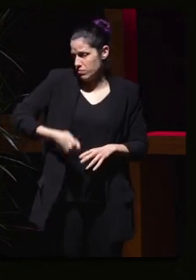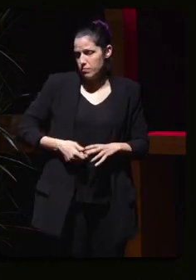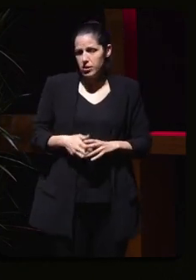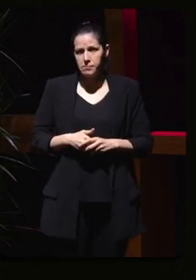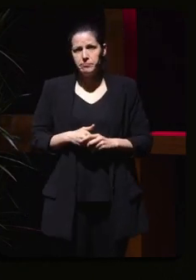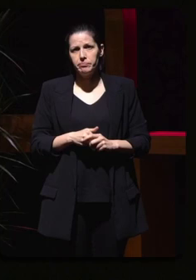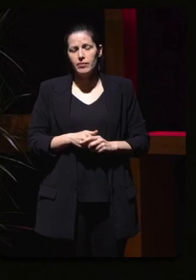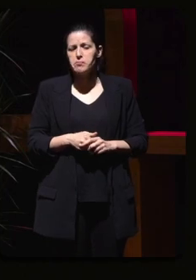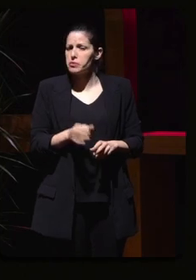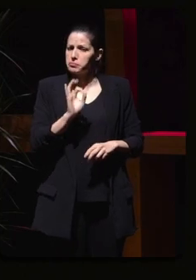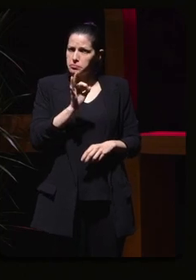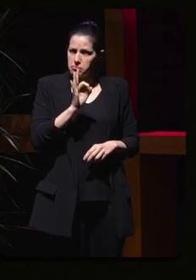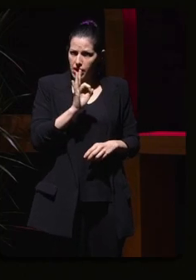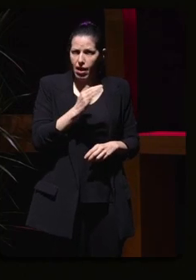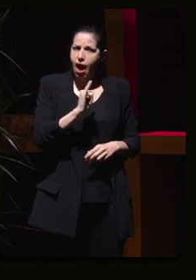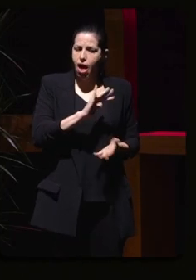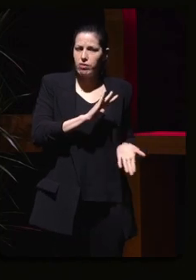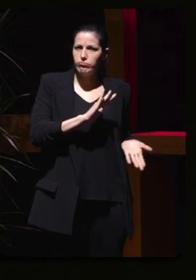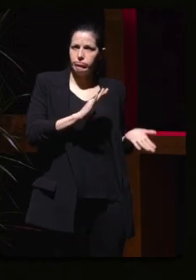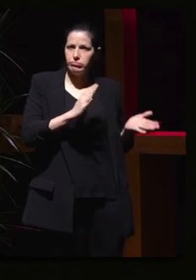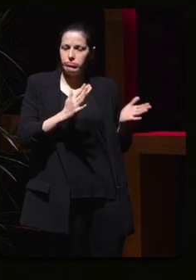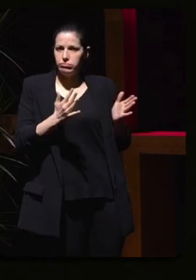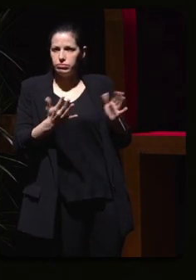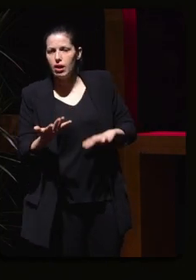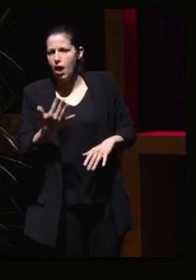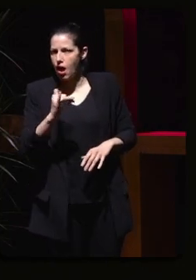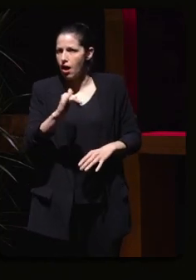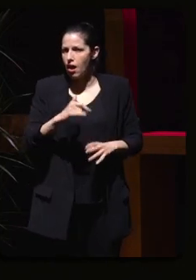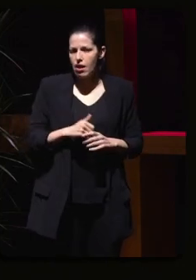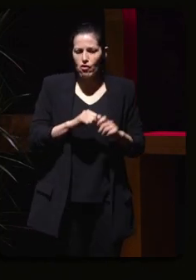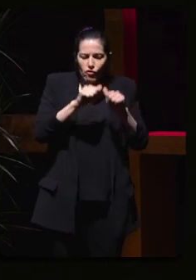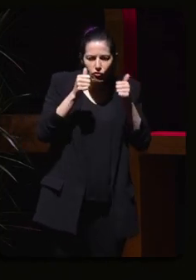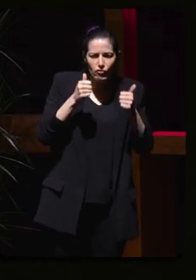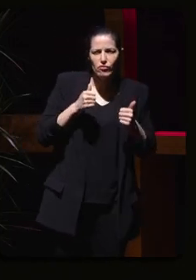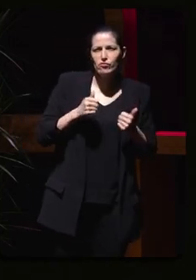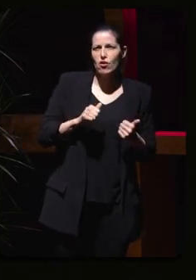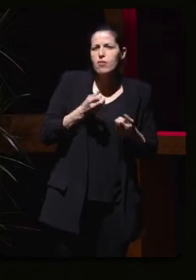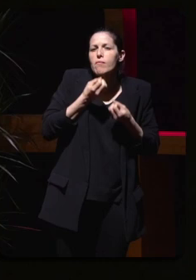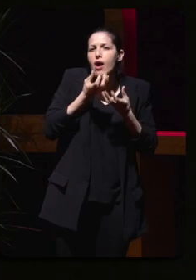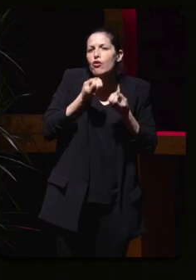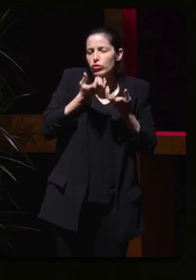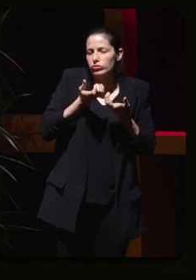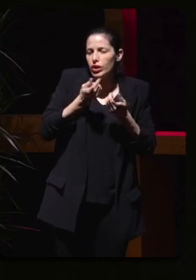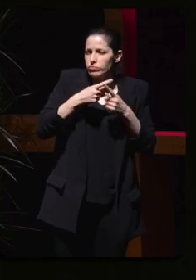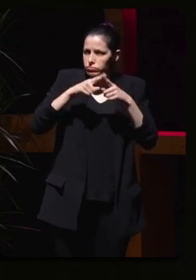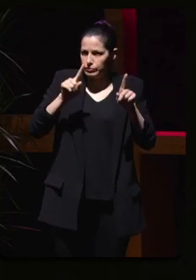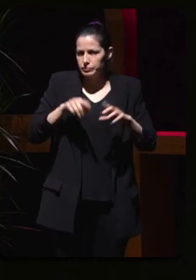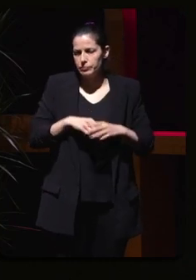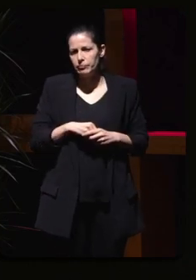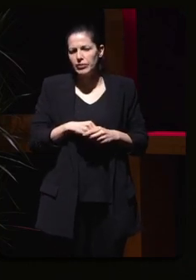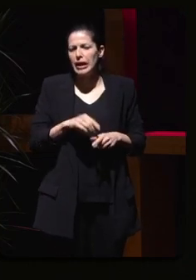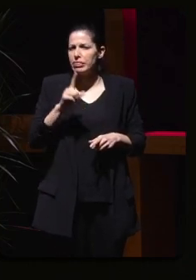es que es verdad que ha habido una transformación, ¿no?, de la forma de contar, ¿no?, y se